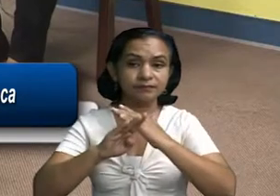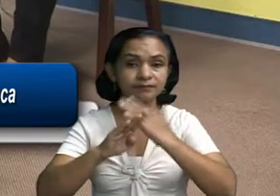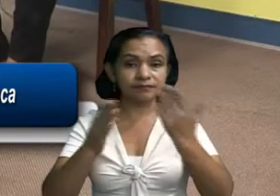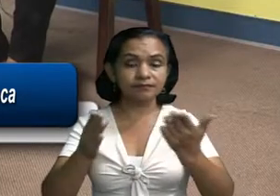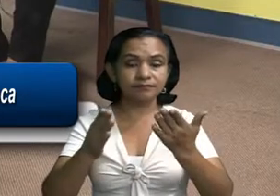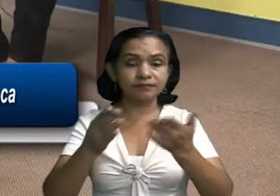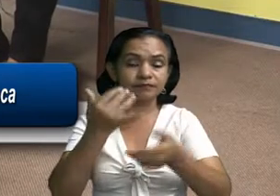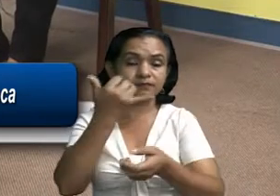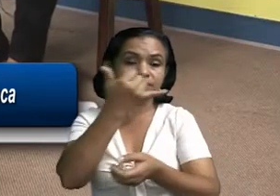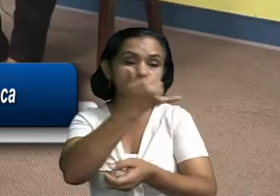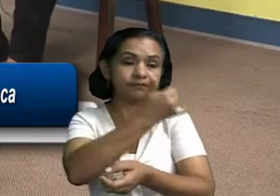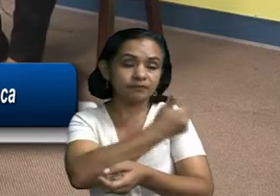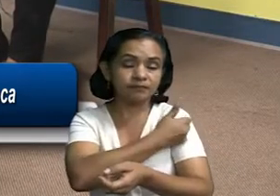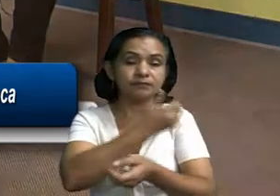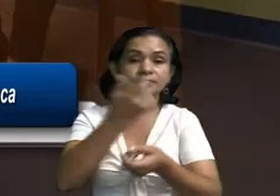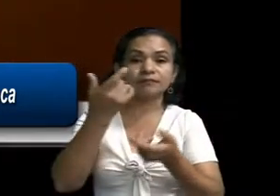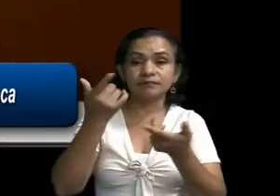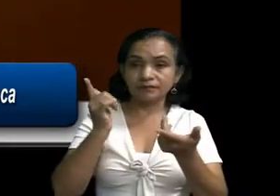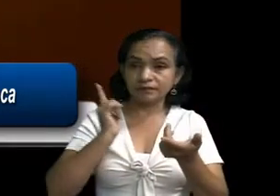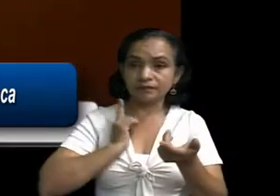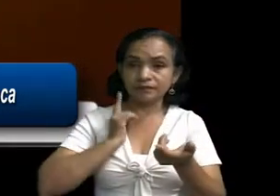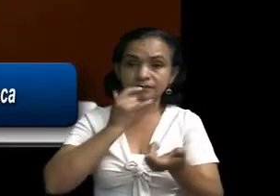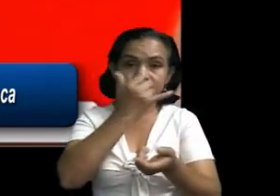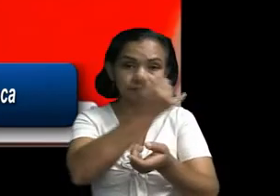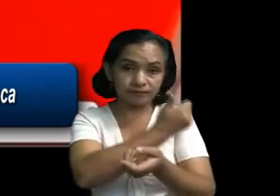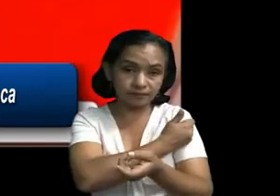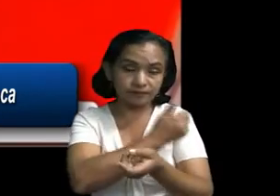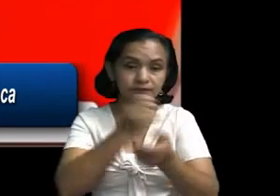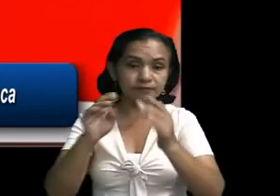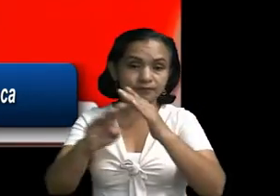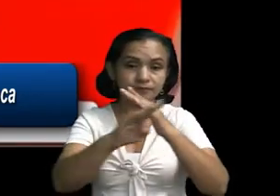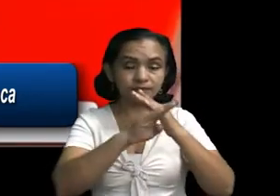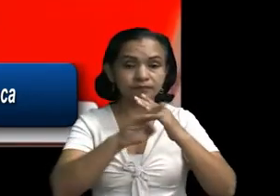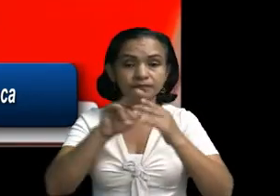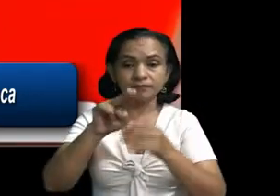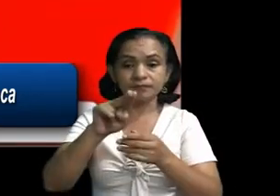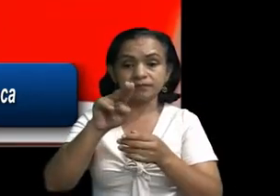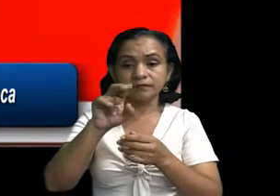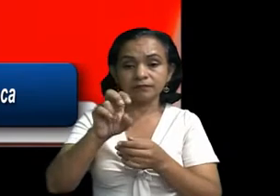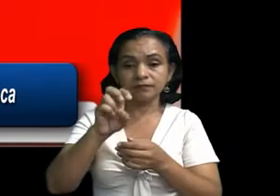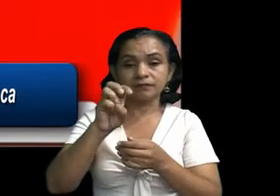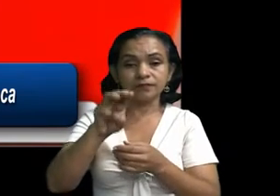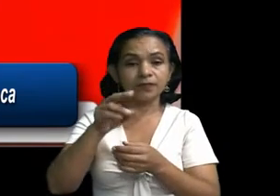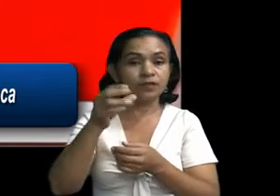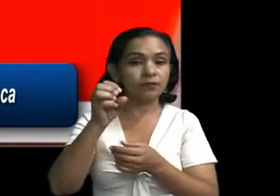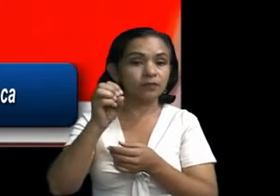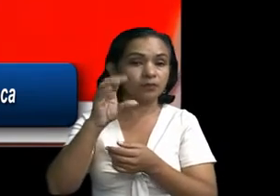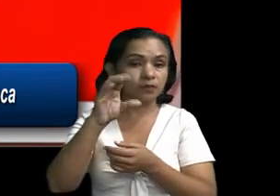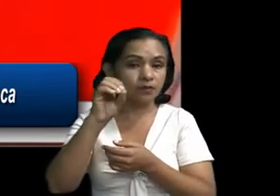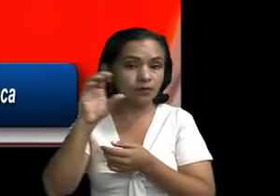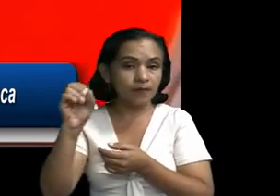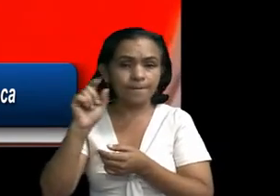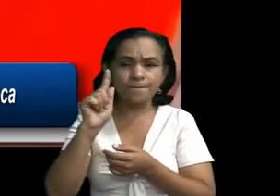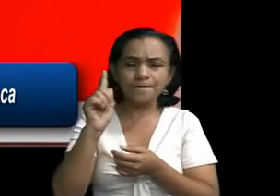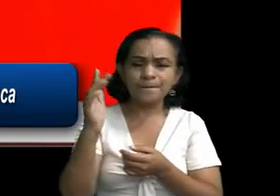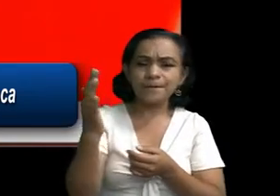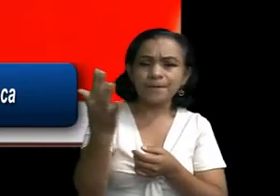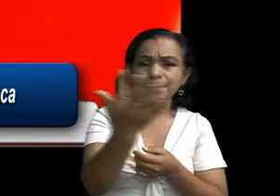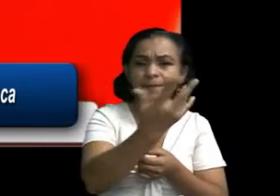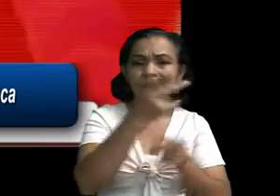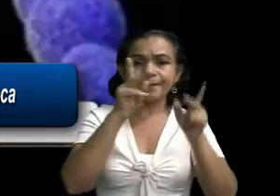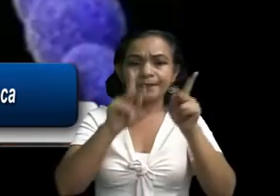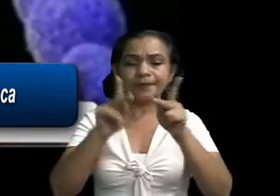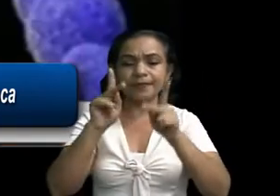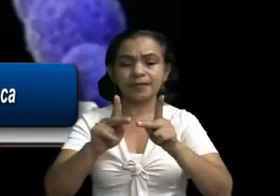en vacunas. Nosotros tenemos, sí, la vacuna contra el neumococo, que se debe poner a todo paciente menor